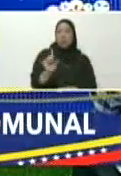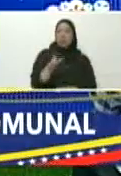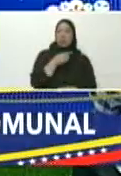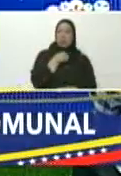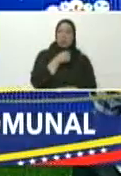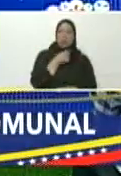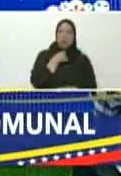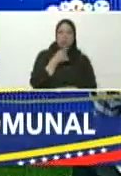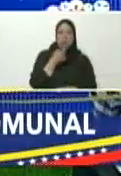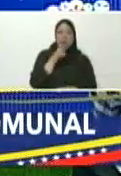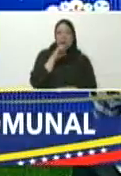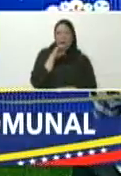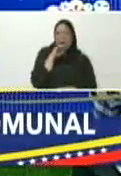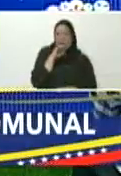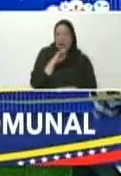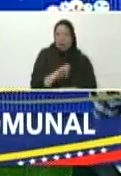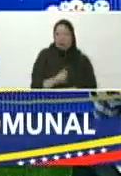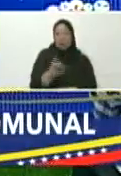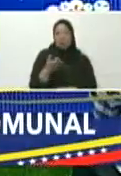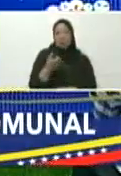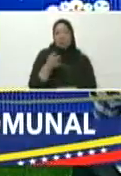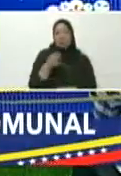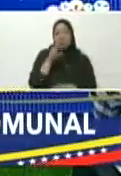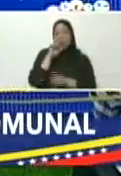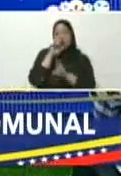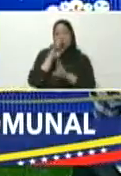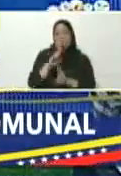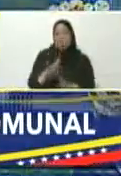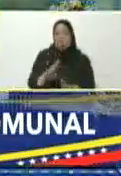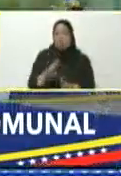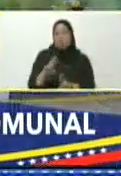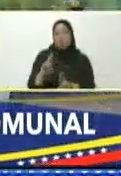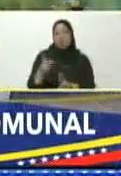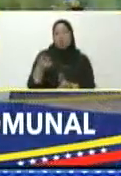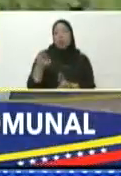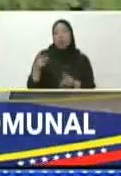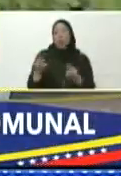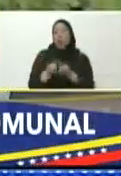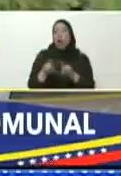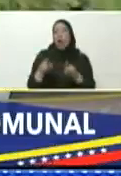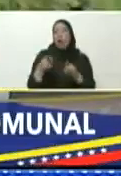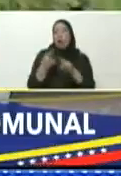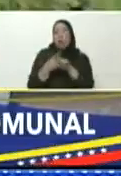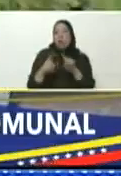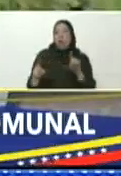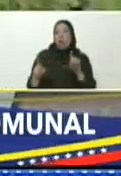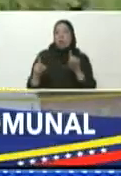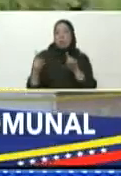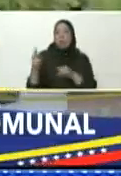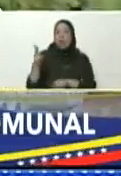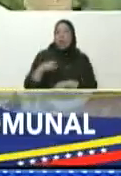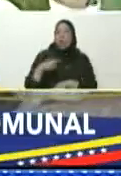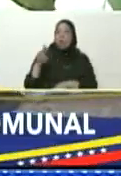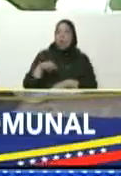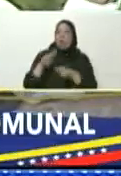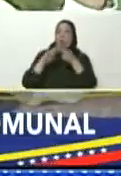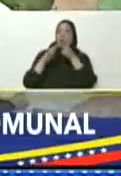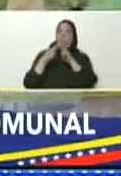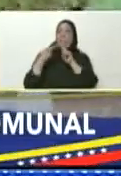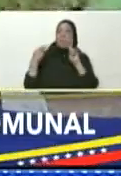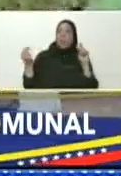tienen envidia, se les responde con una moneda. La única moneda de nuestra respuesta